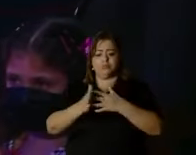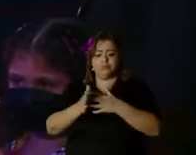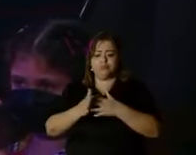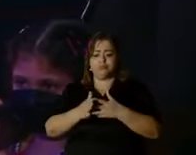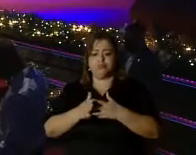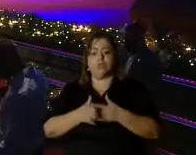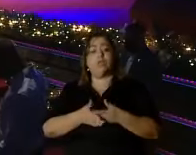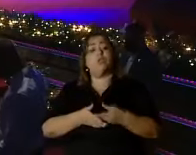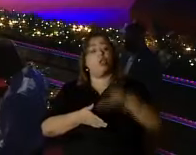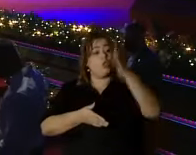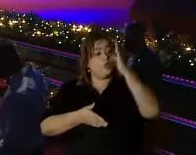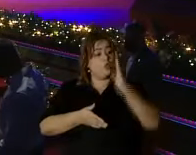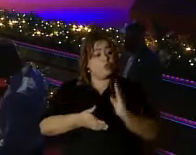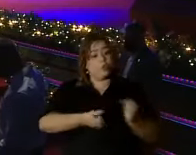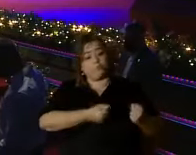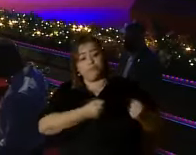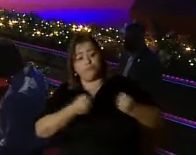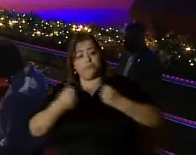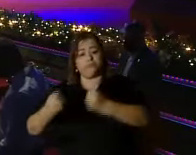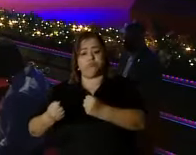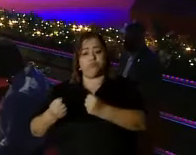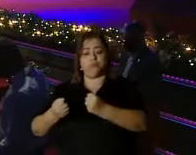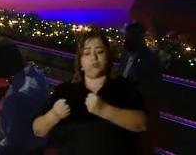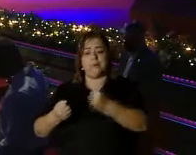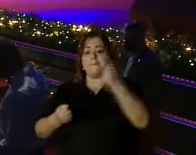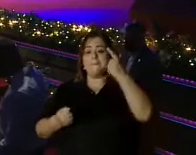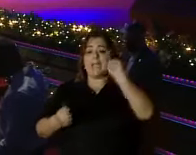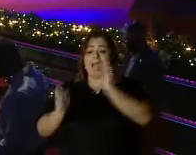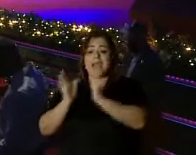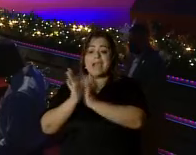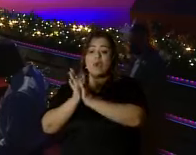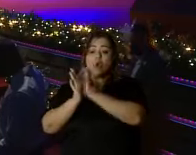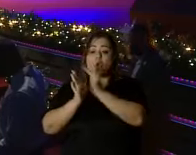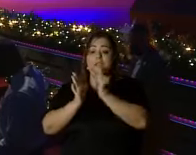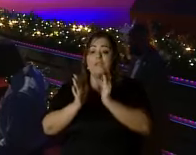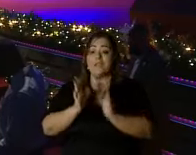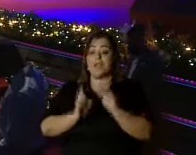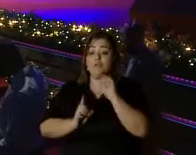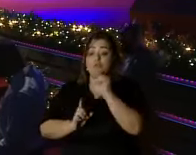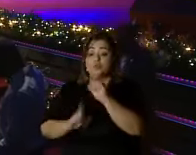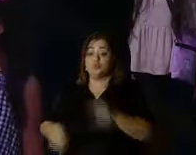debilidad. Él se va a glorificar en tu vida de manera especial. Solo cree.